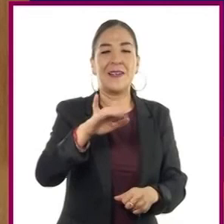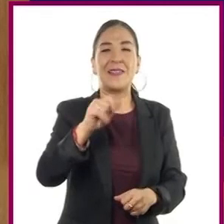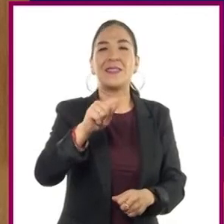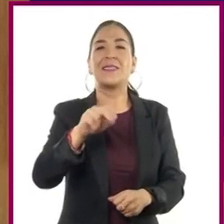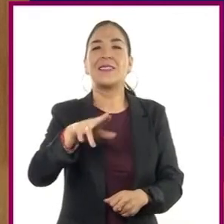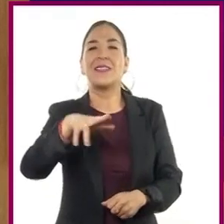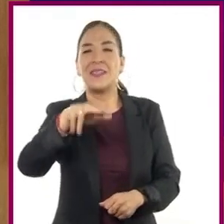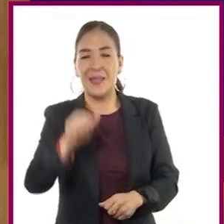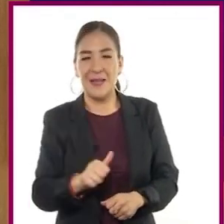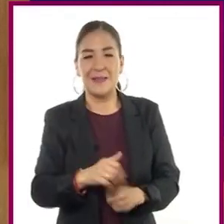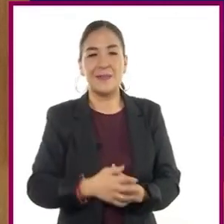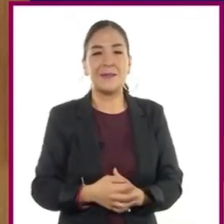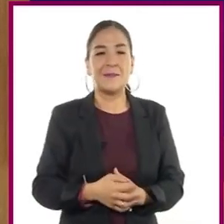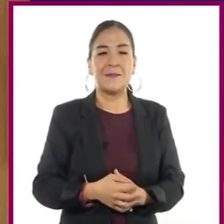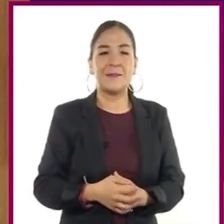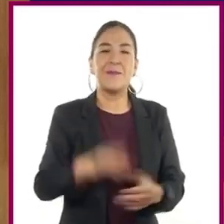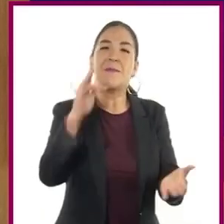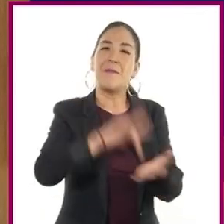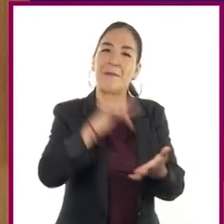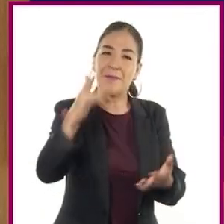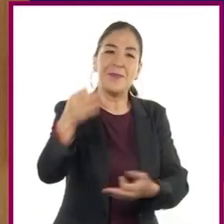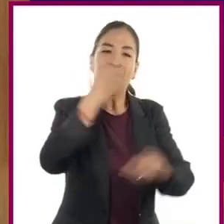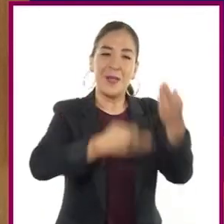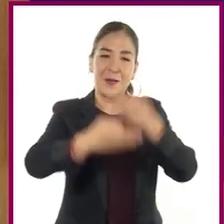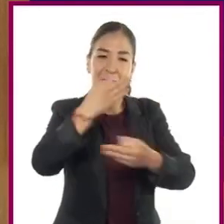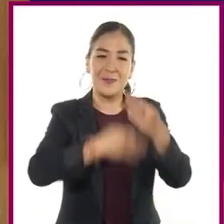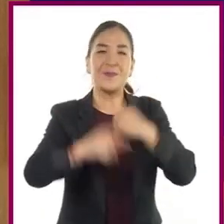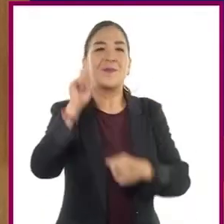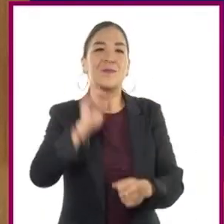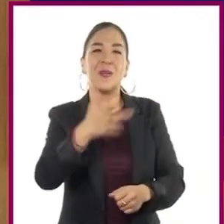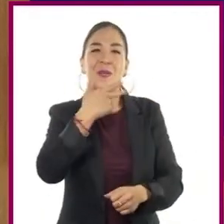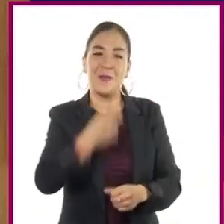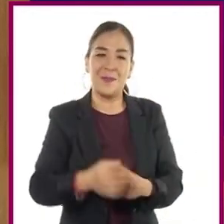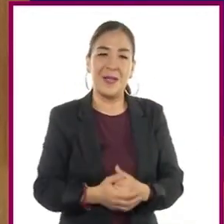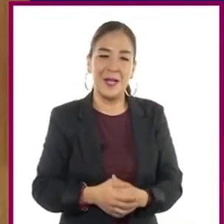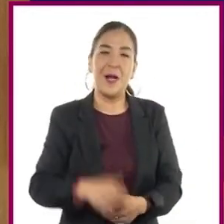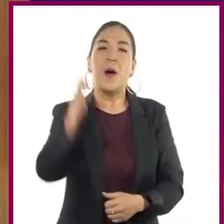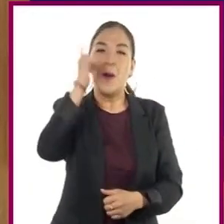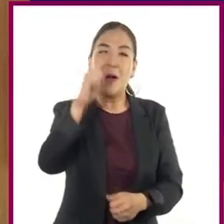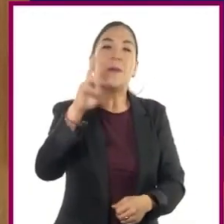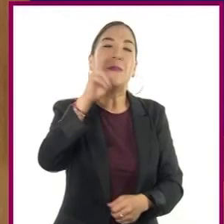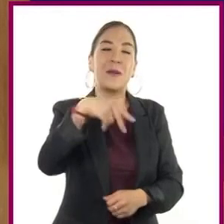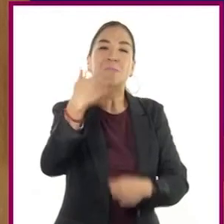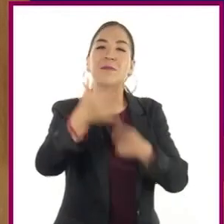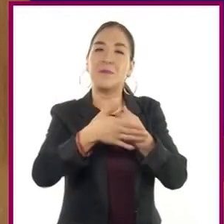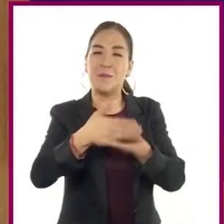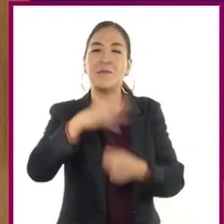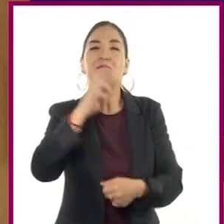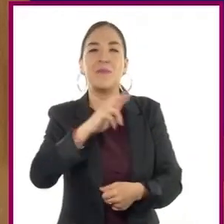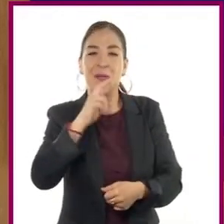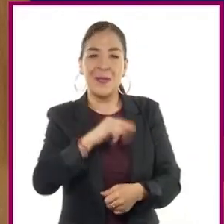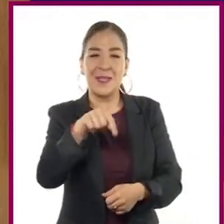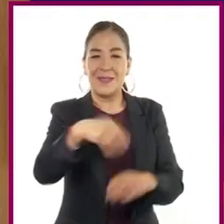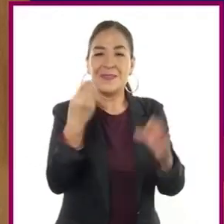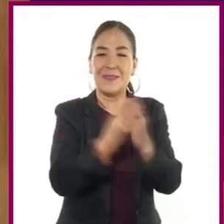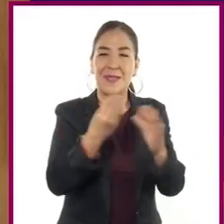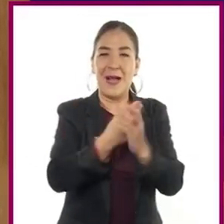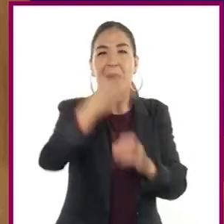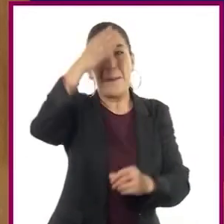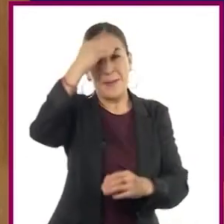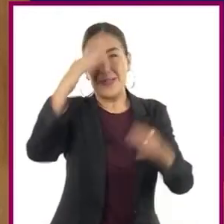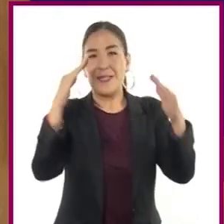Mosco Alfonso. Gracias a todas y a todos. Espero verlos pronto en otra sesión de la